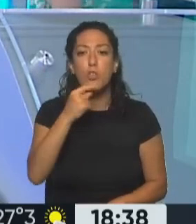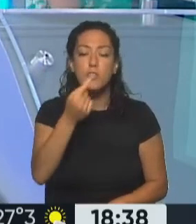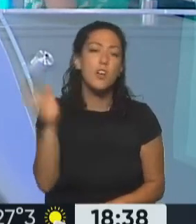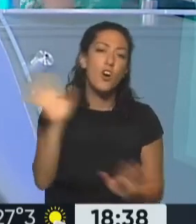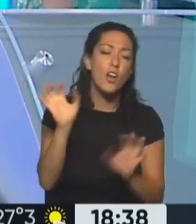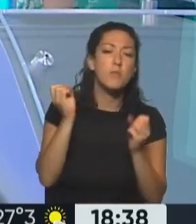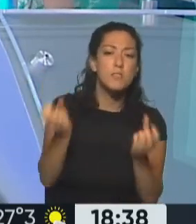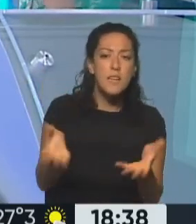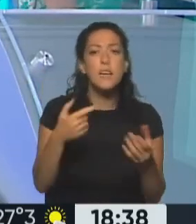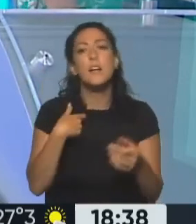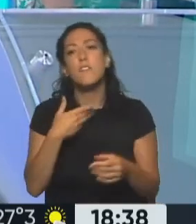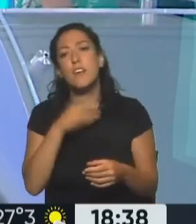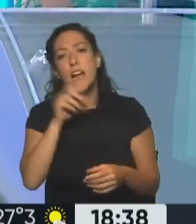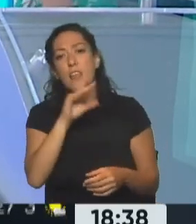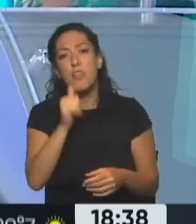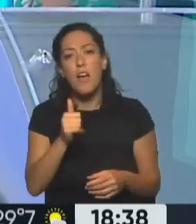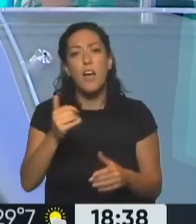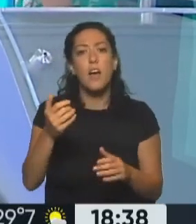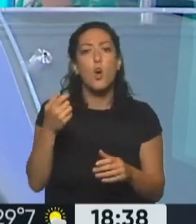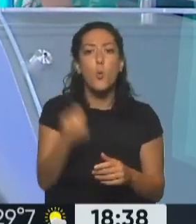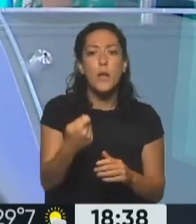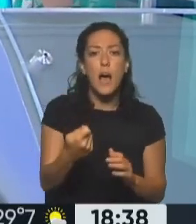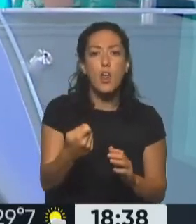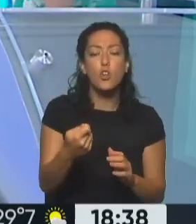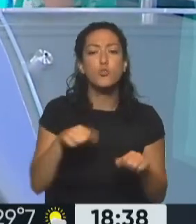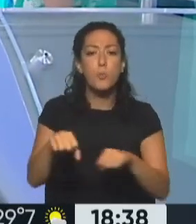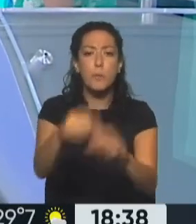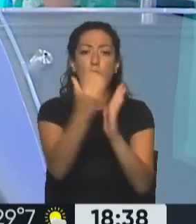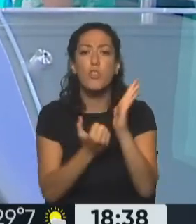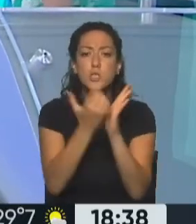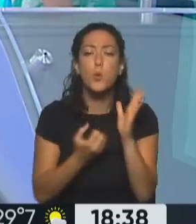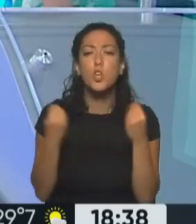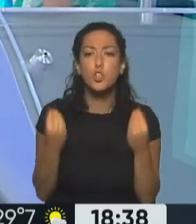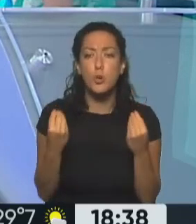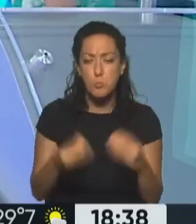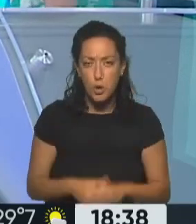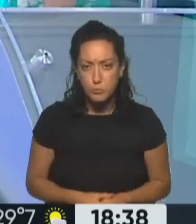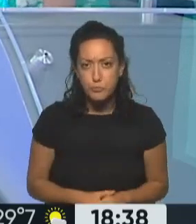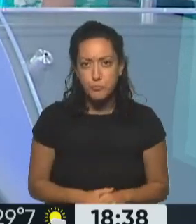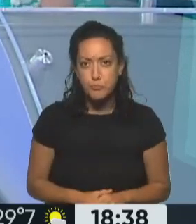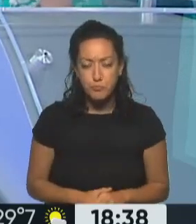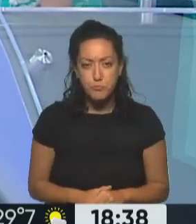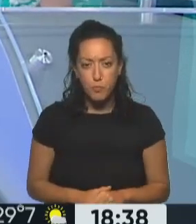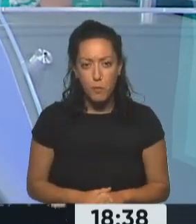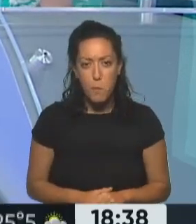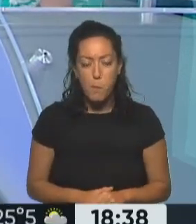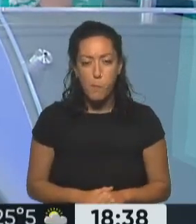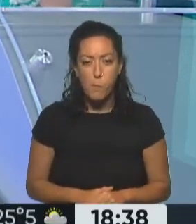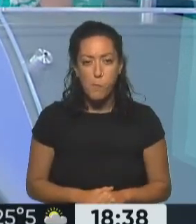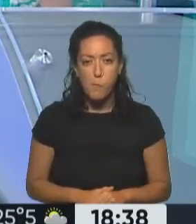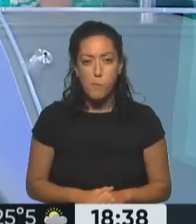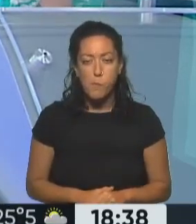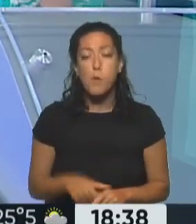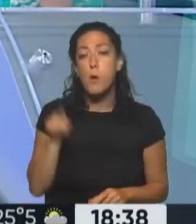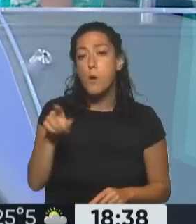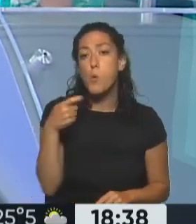cual se calcula que rondará en torno al 16,8%. Así, quienes cobren sus haberes en el organismo a cargo de